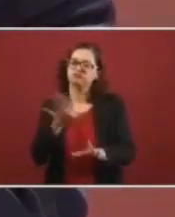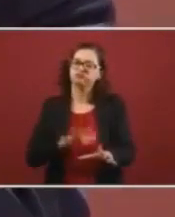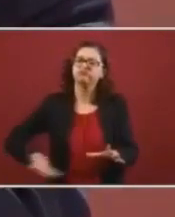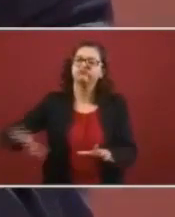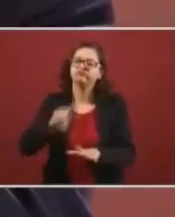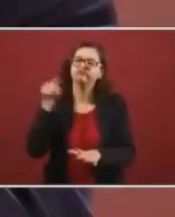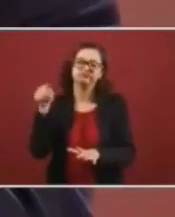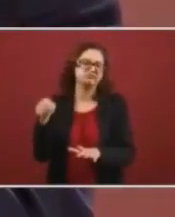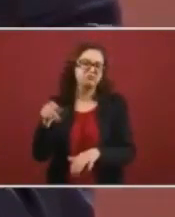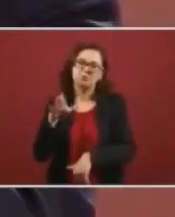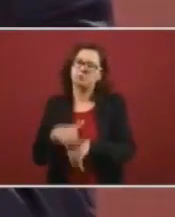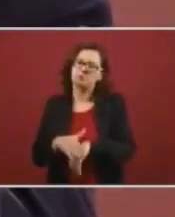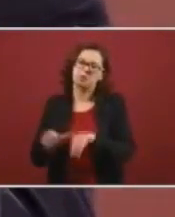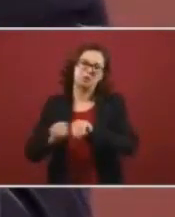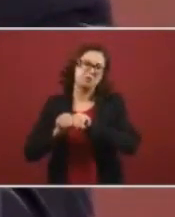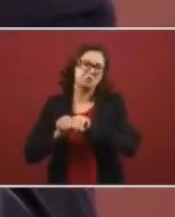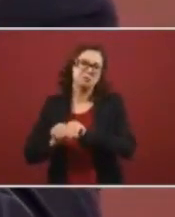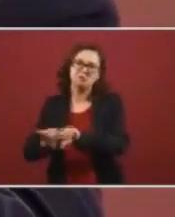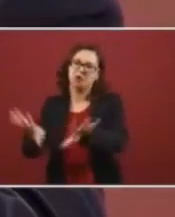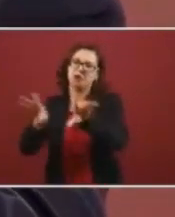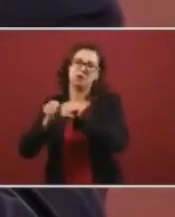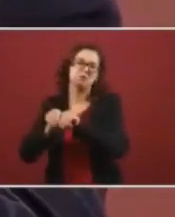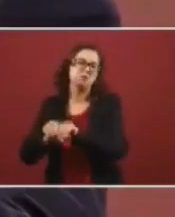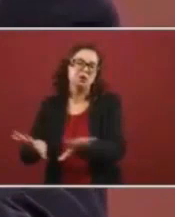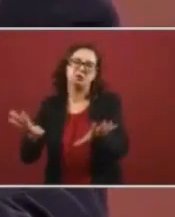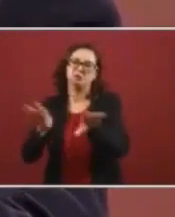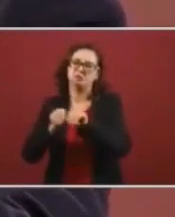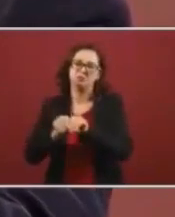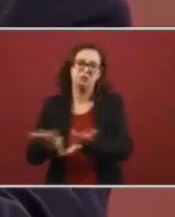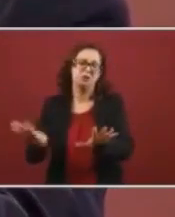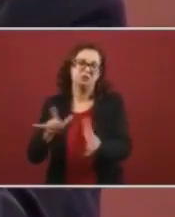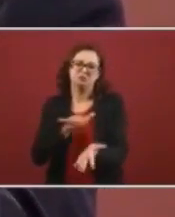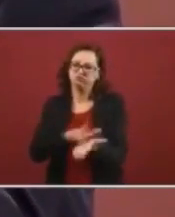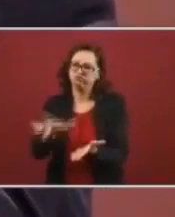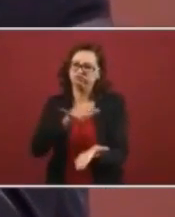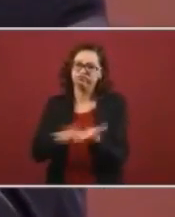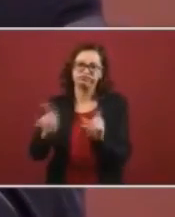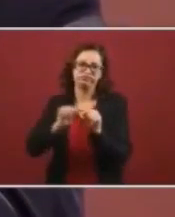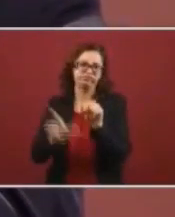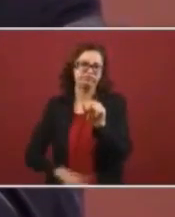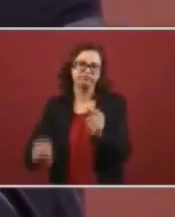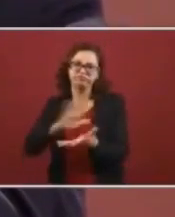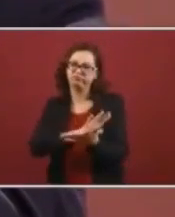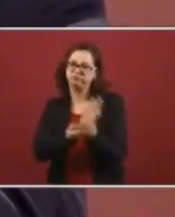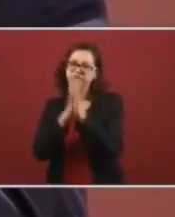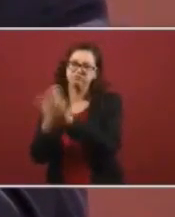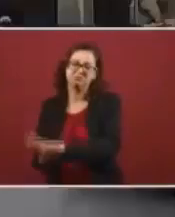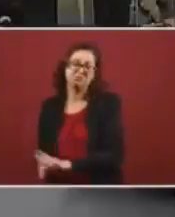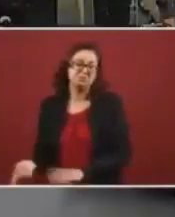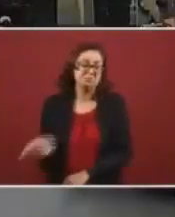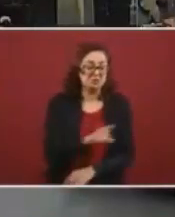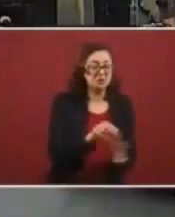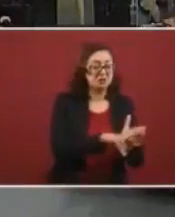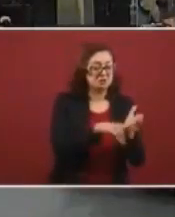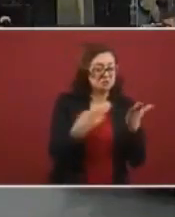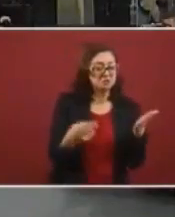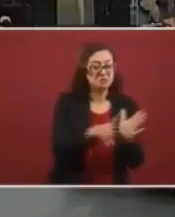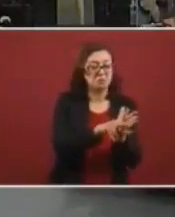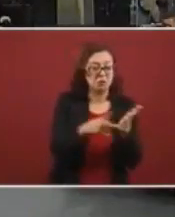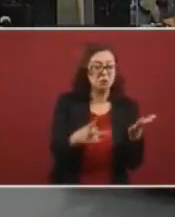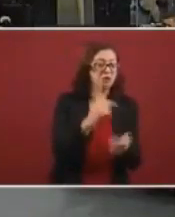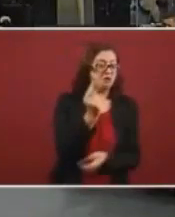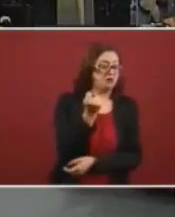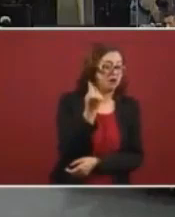las revistas o los periódicos o la radio o